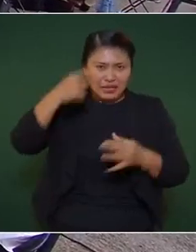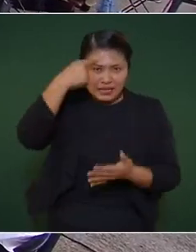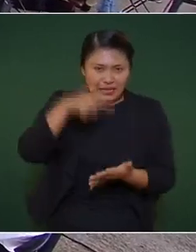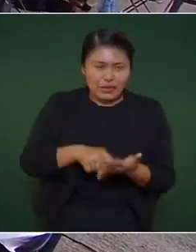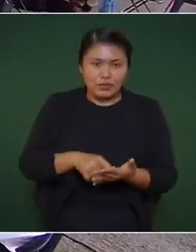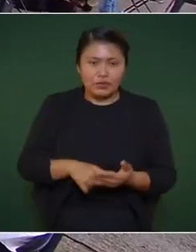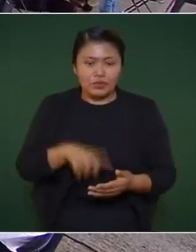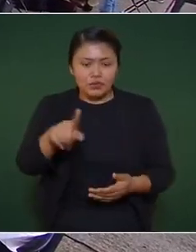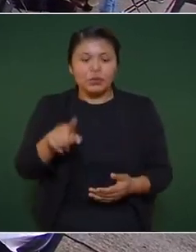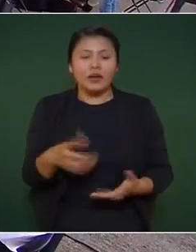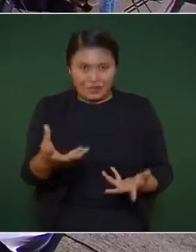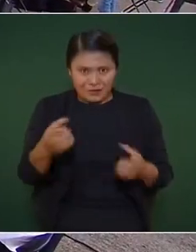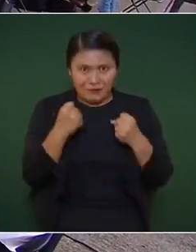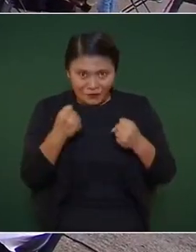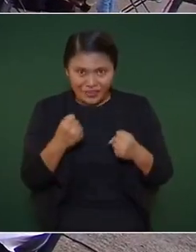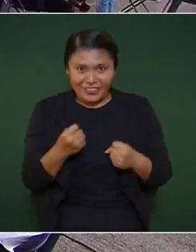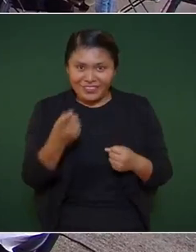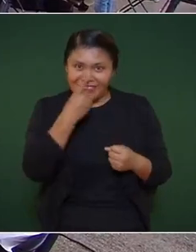¿Tú?